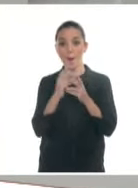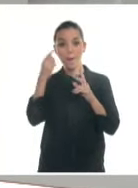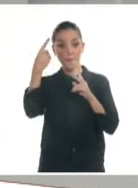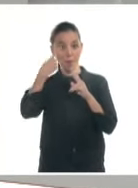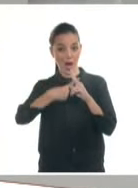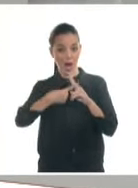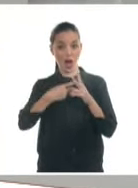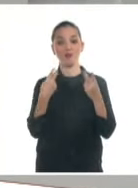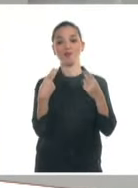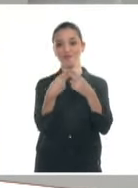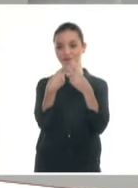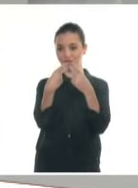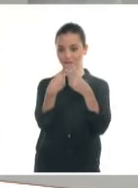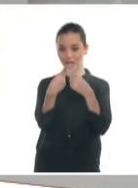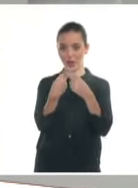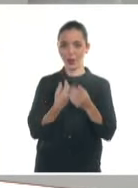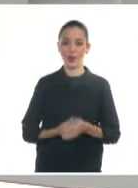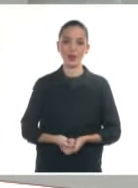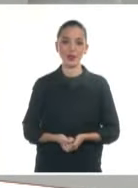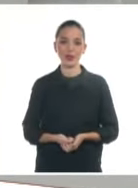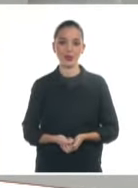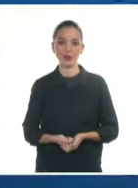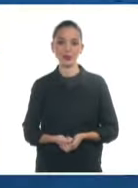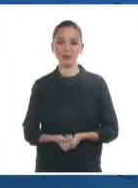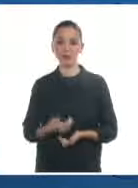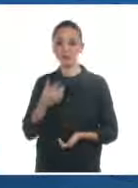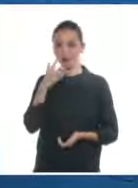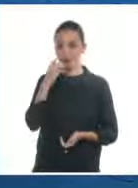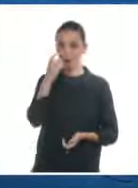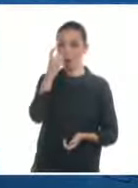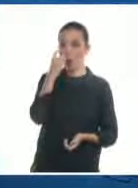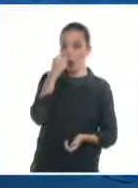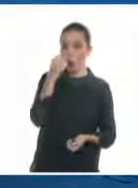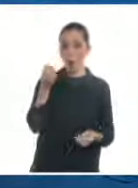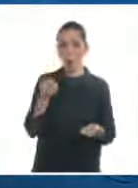Acosta, ofreció declaraciones a nuestro colega Daniel Gotay.